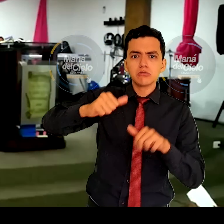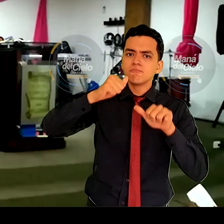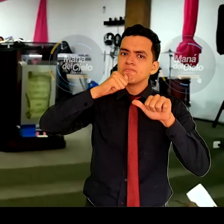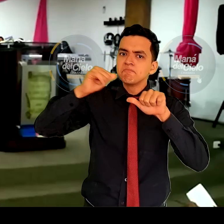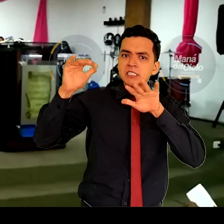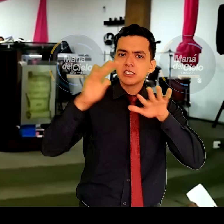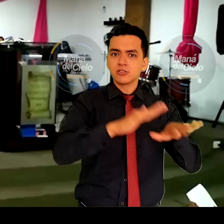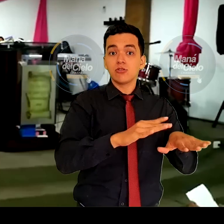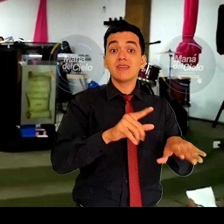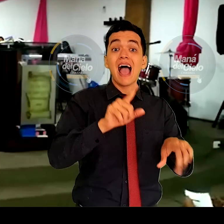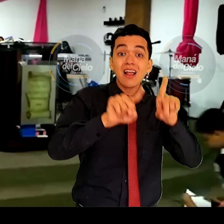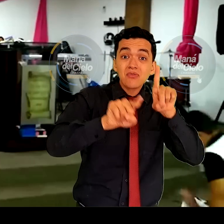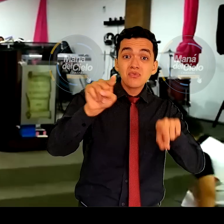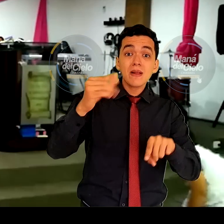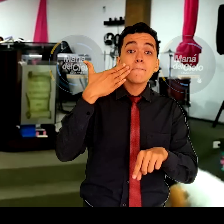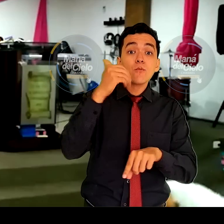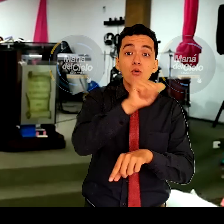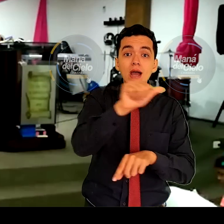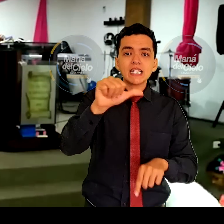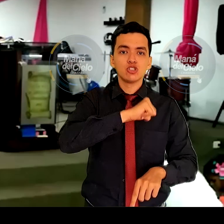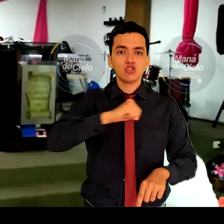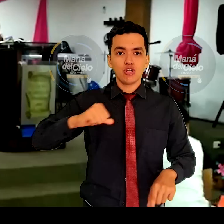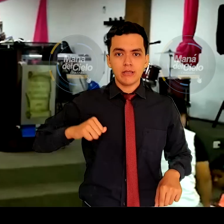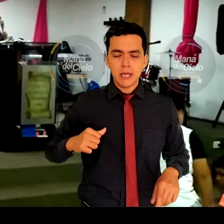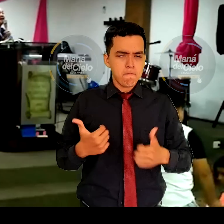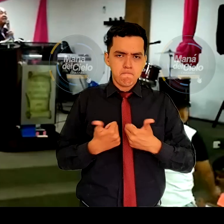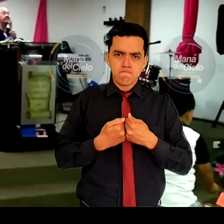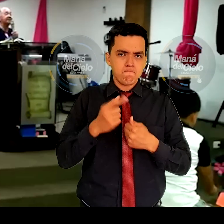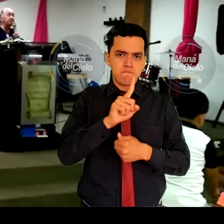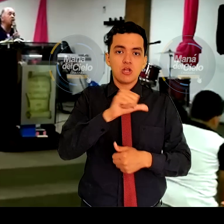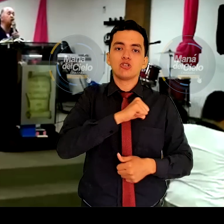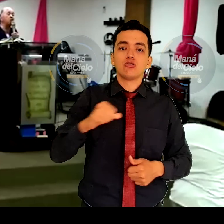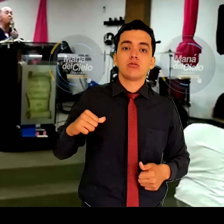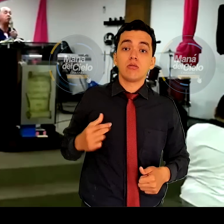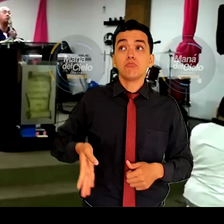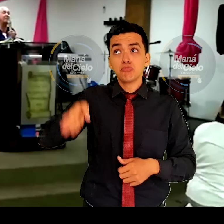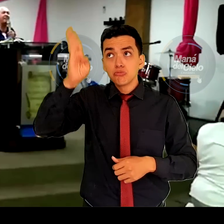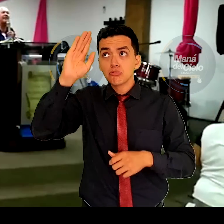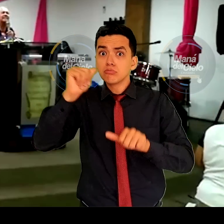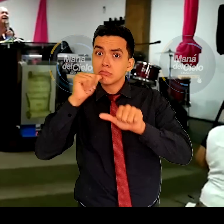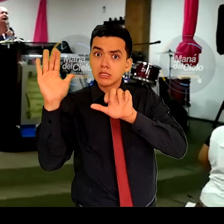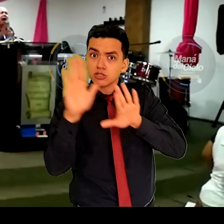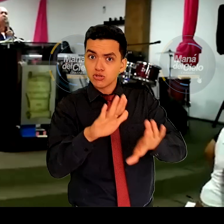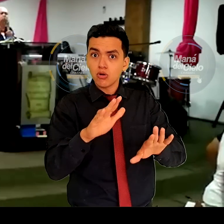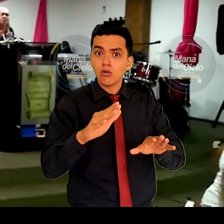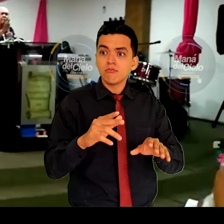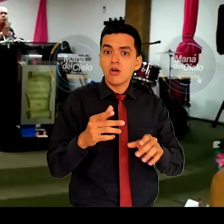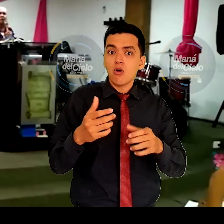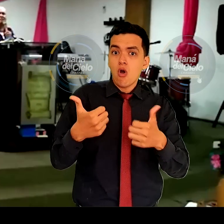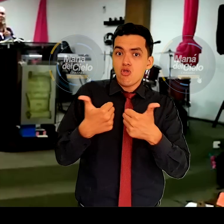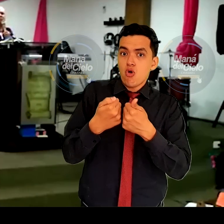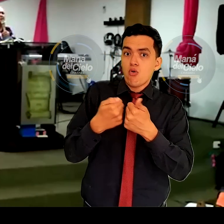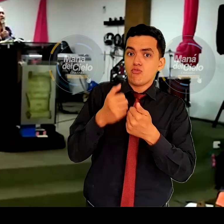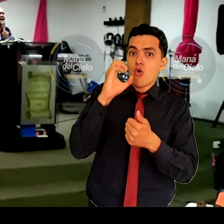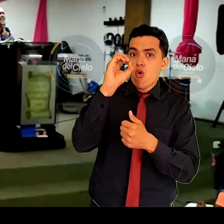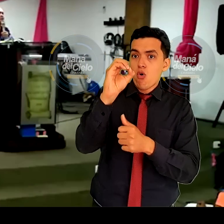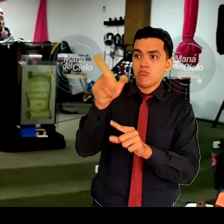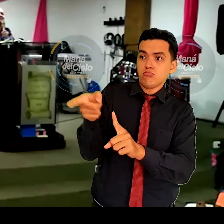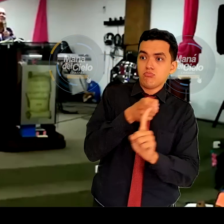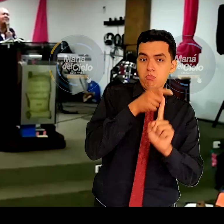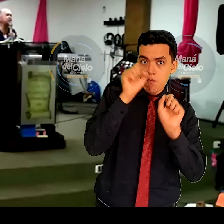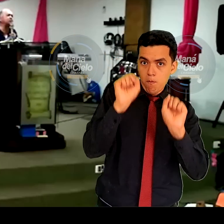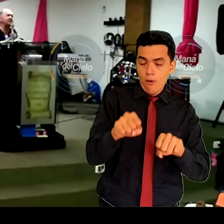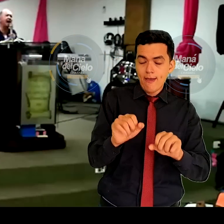sentimentales. Claro que sí. Cuando estuvimos en Cali, el Señor nos dio la oportunidad de casar a algunas muchachas. Cuando